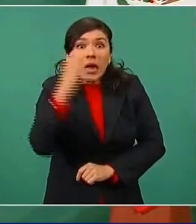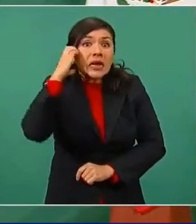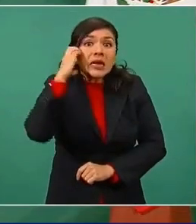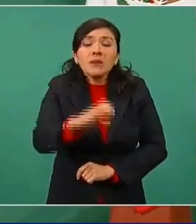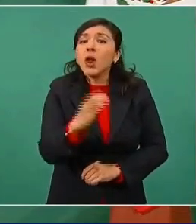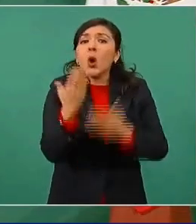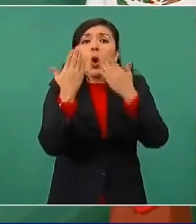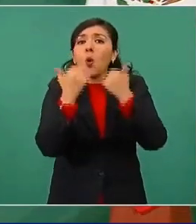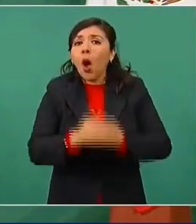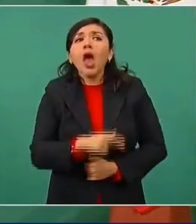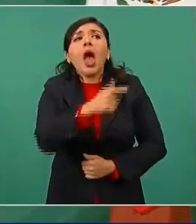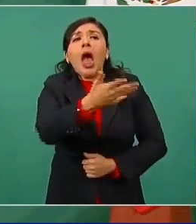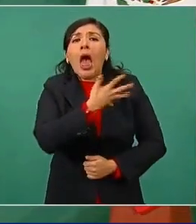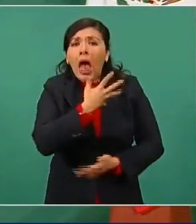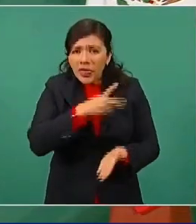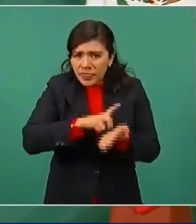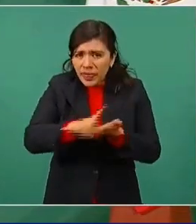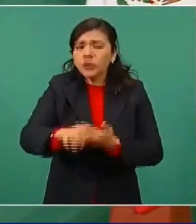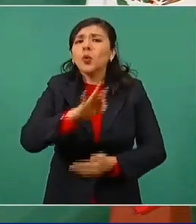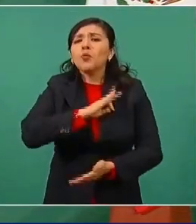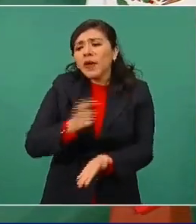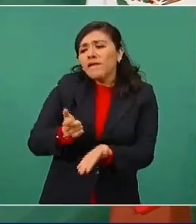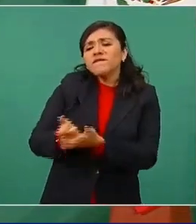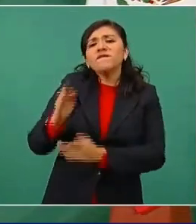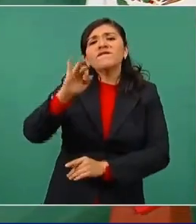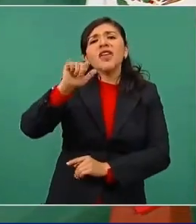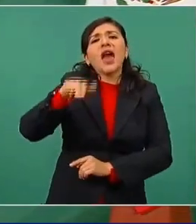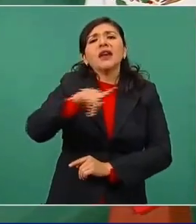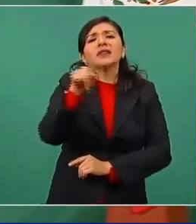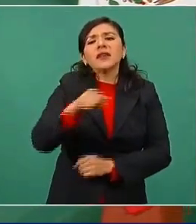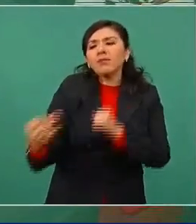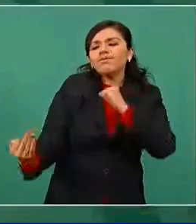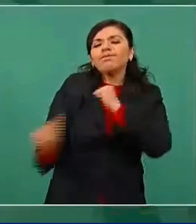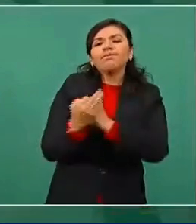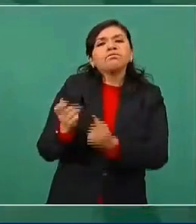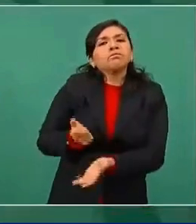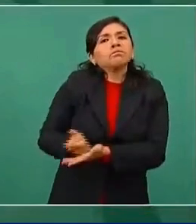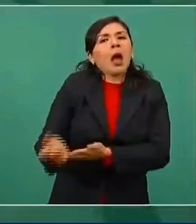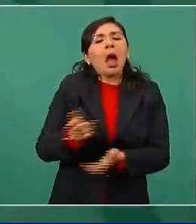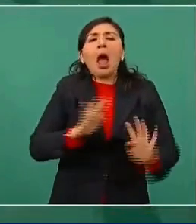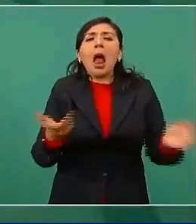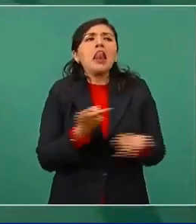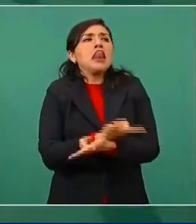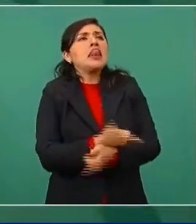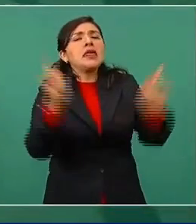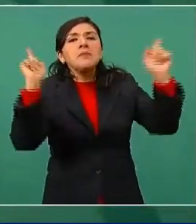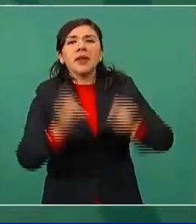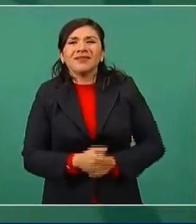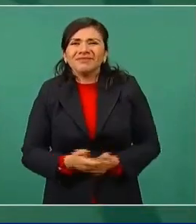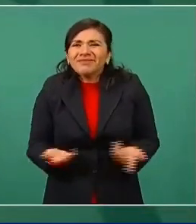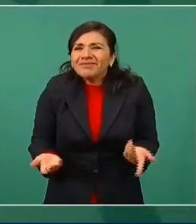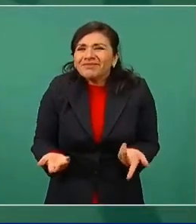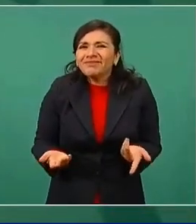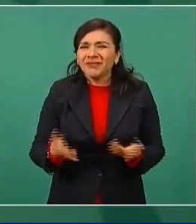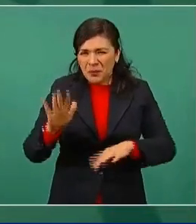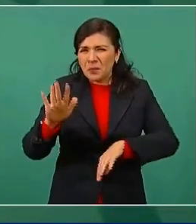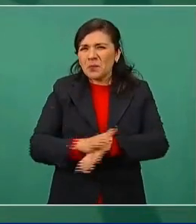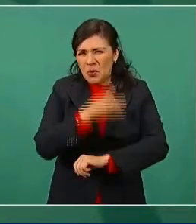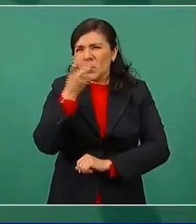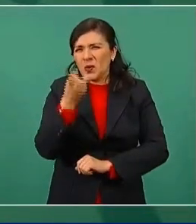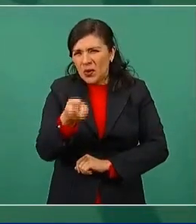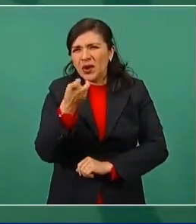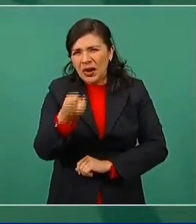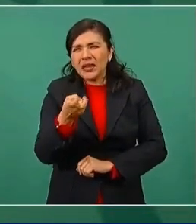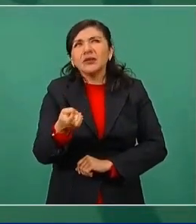Tenían derecho a salir bajo fianza. Por eso, cuando alguien caía de la gracia,